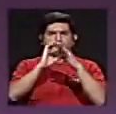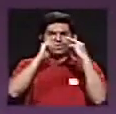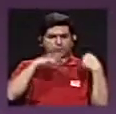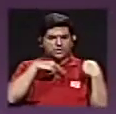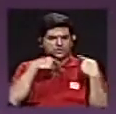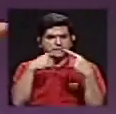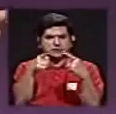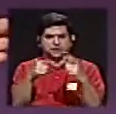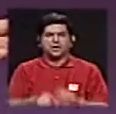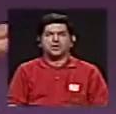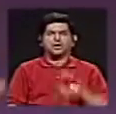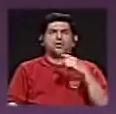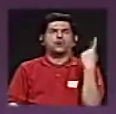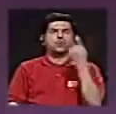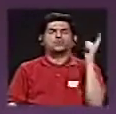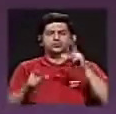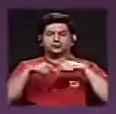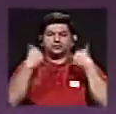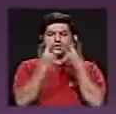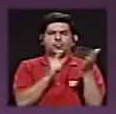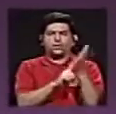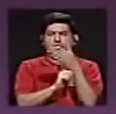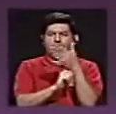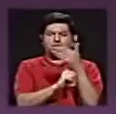bajo una sola bandera